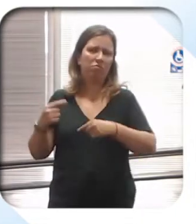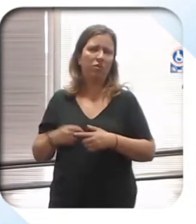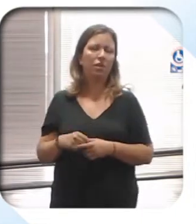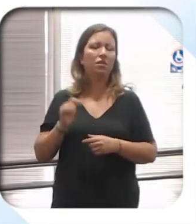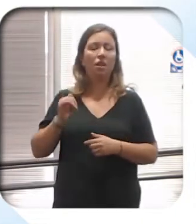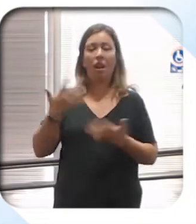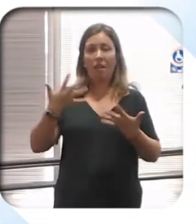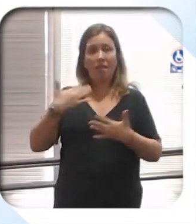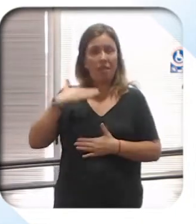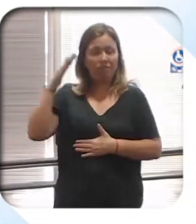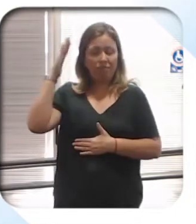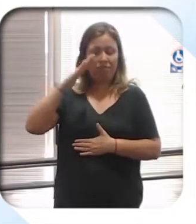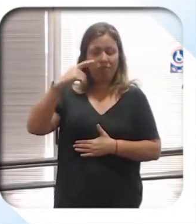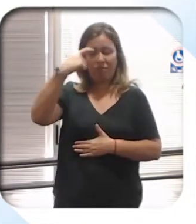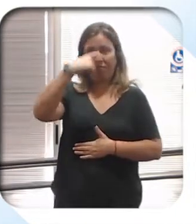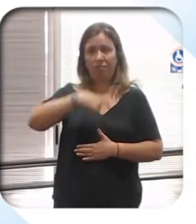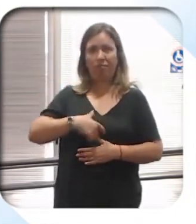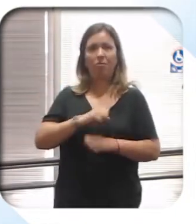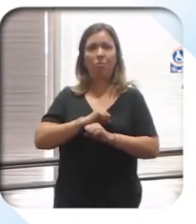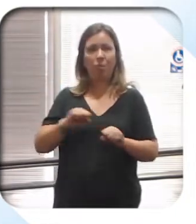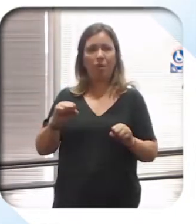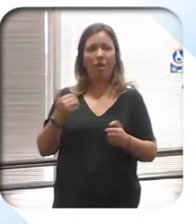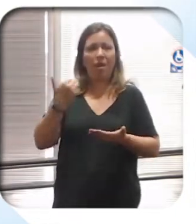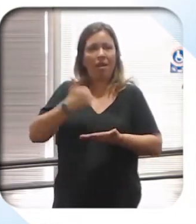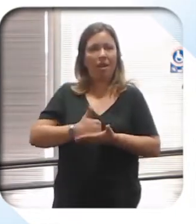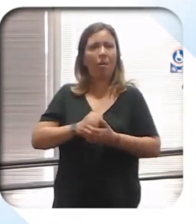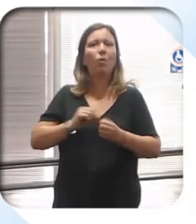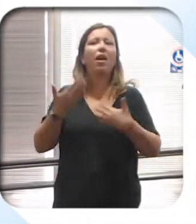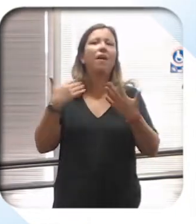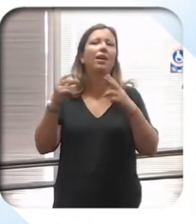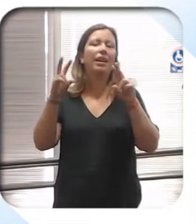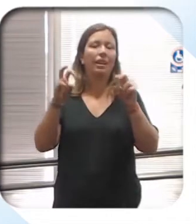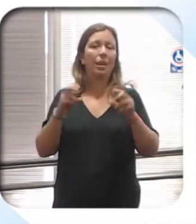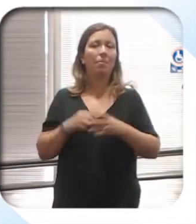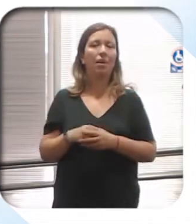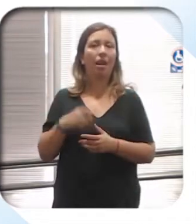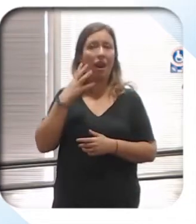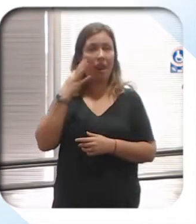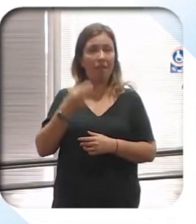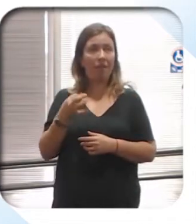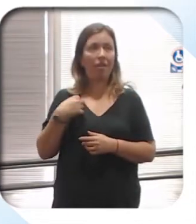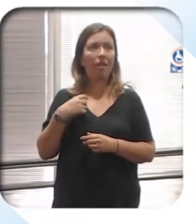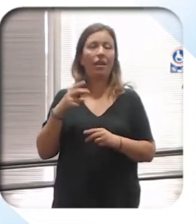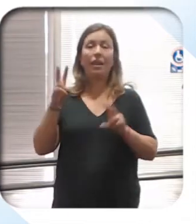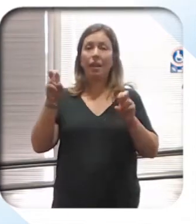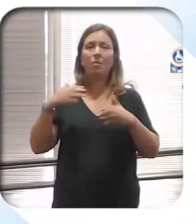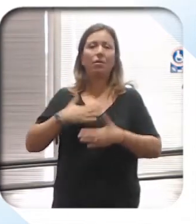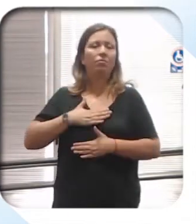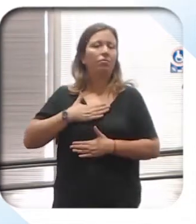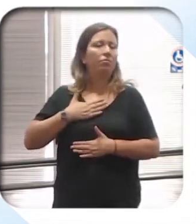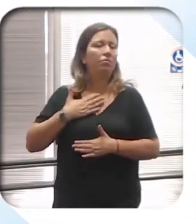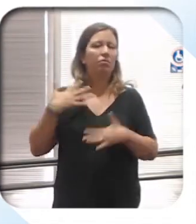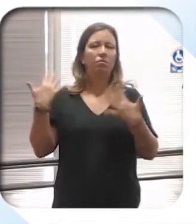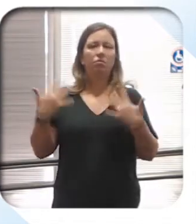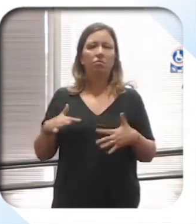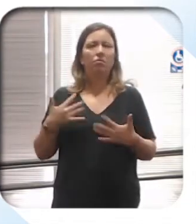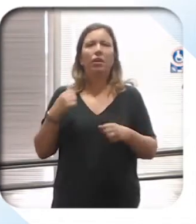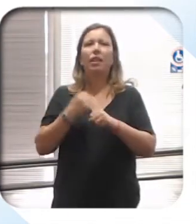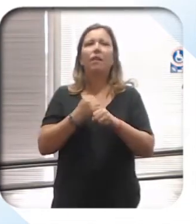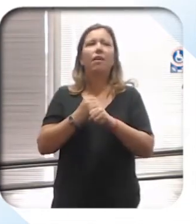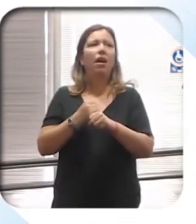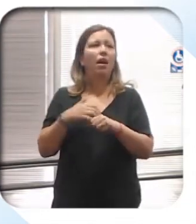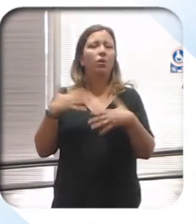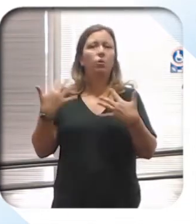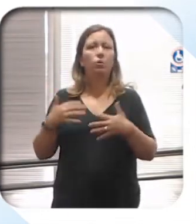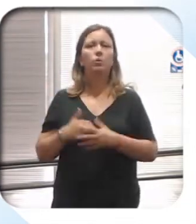Y me honra muchísimo estar en este momento hablando de este tema, porque la verdad que es un tema que me apasiona. Me apasiona trabajar en